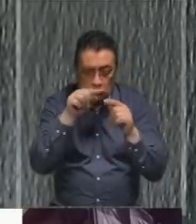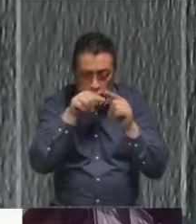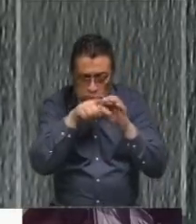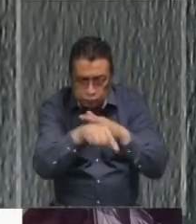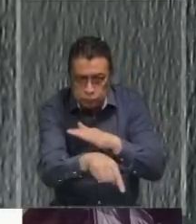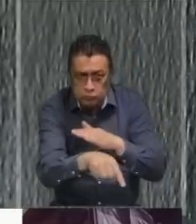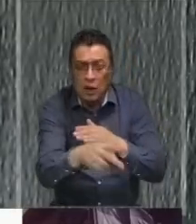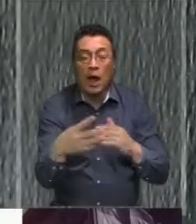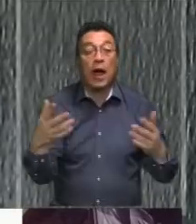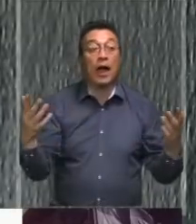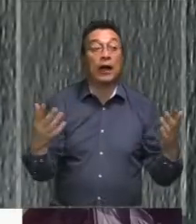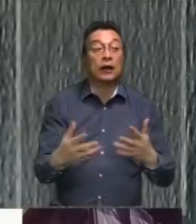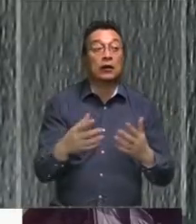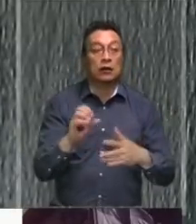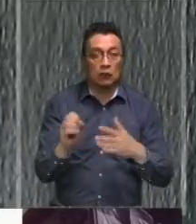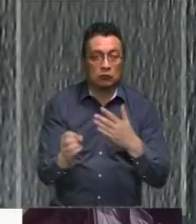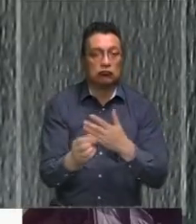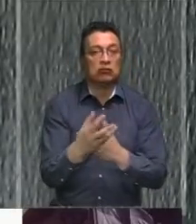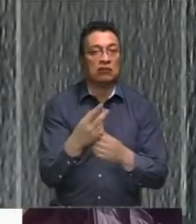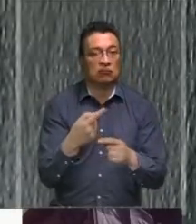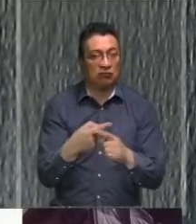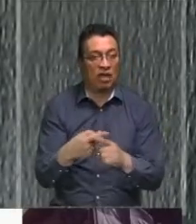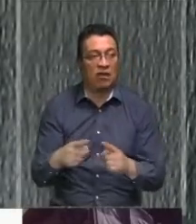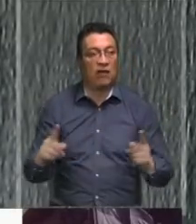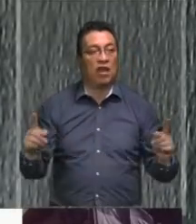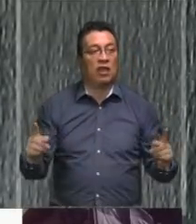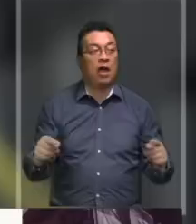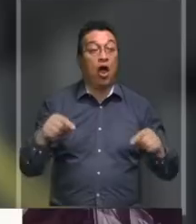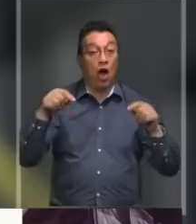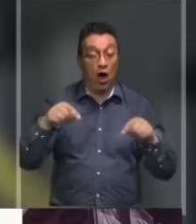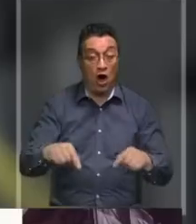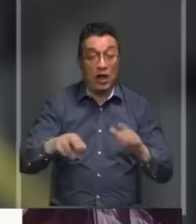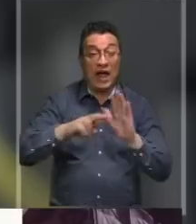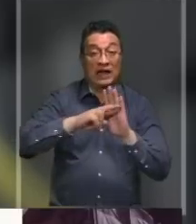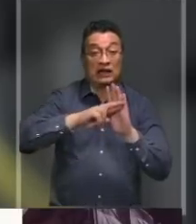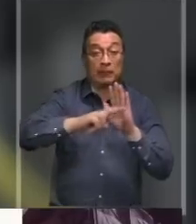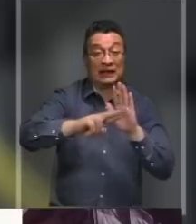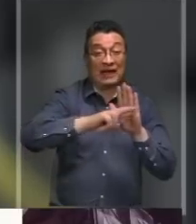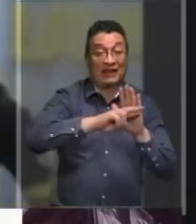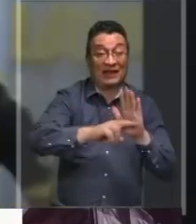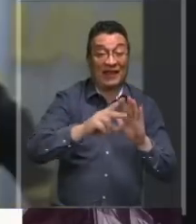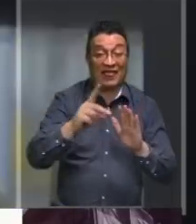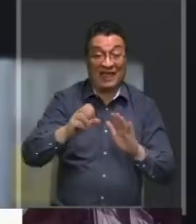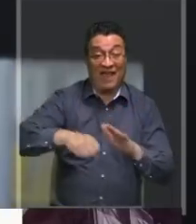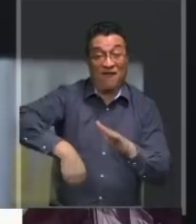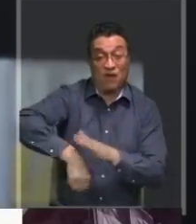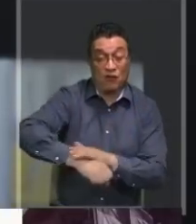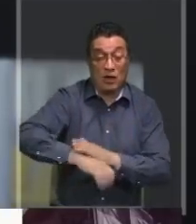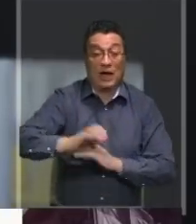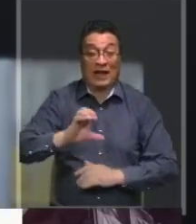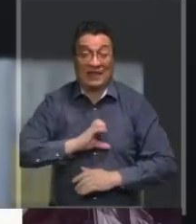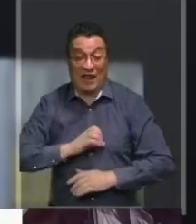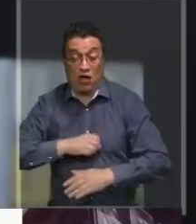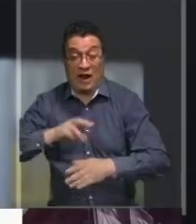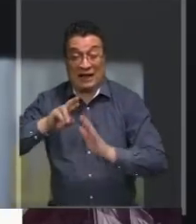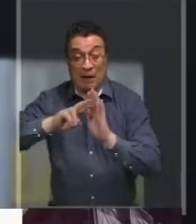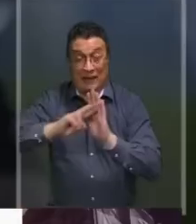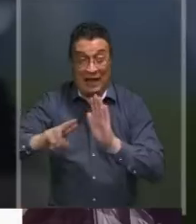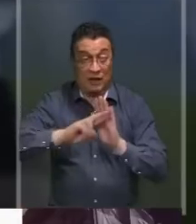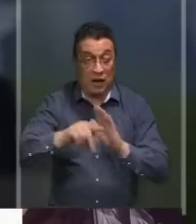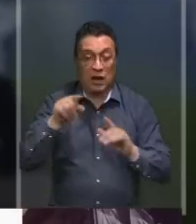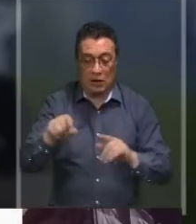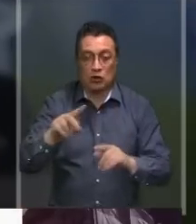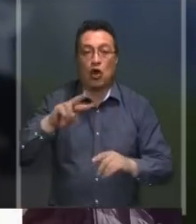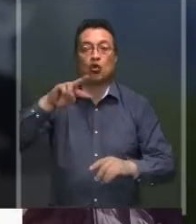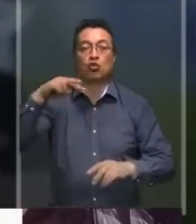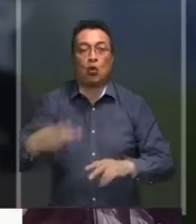posible constatar una nueva realidad. Hoy, los representantes de futbolistas y entrenadores se han convertido en